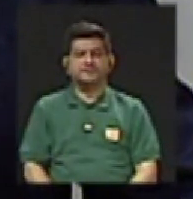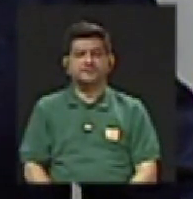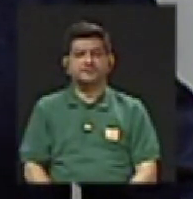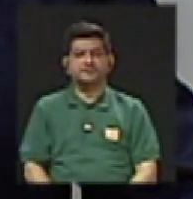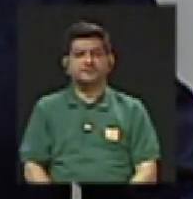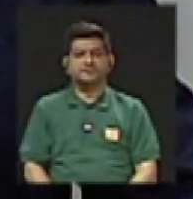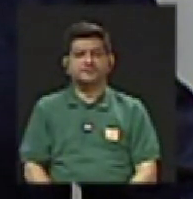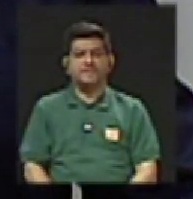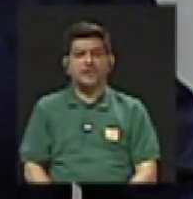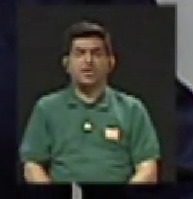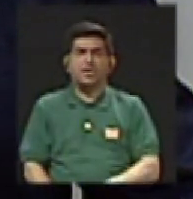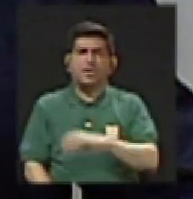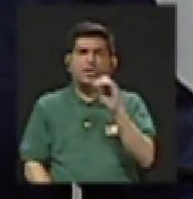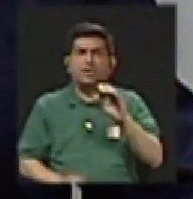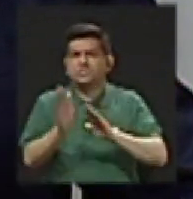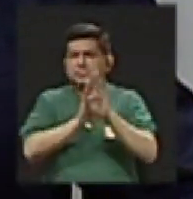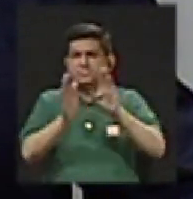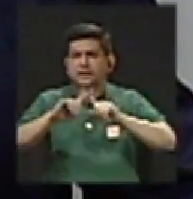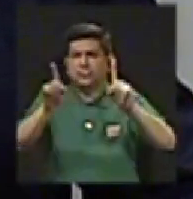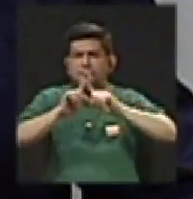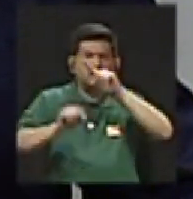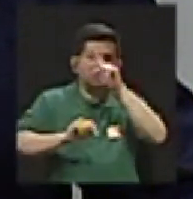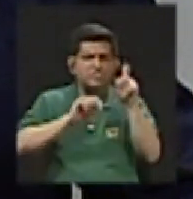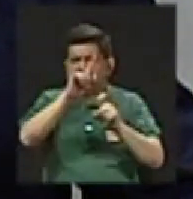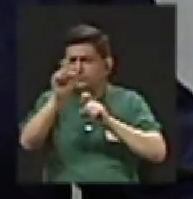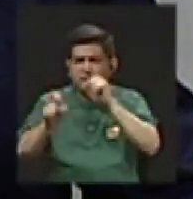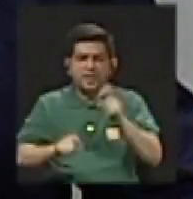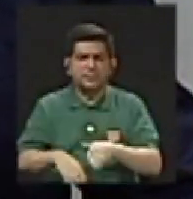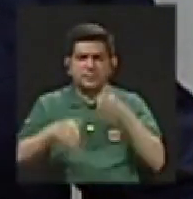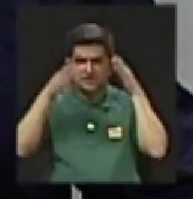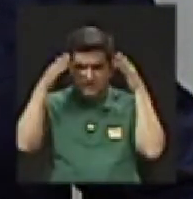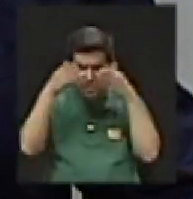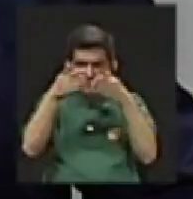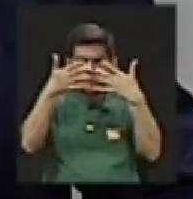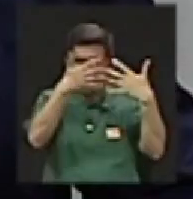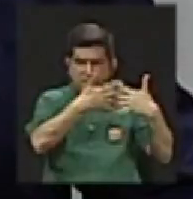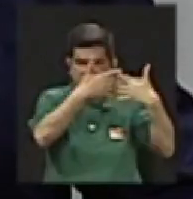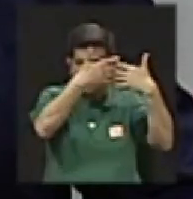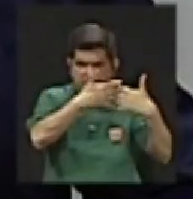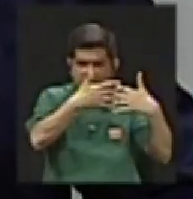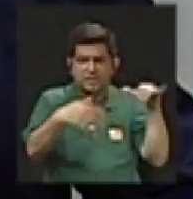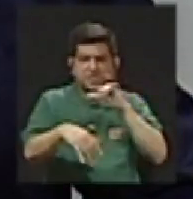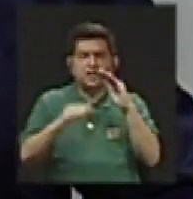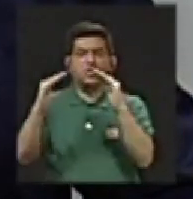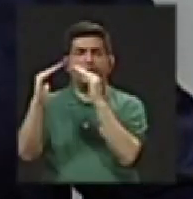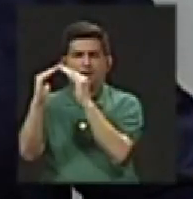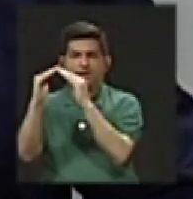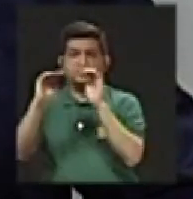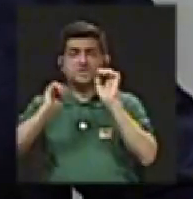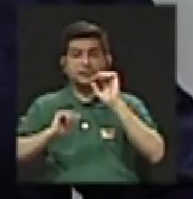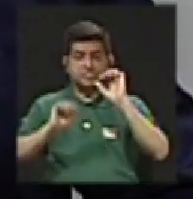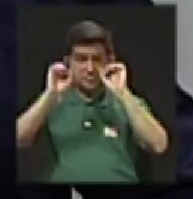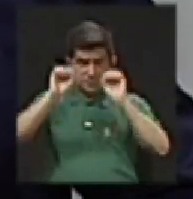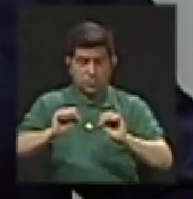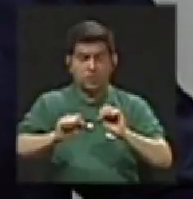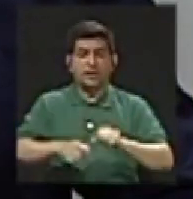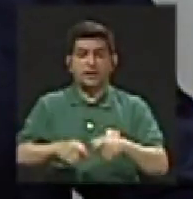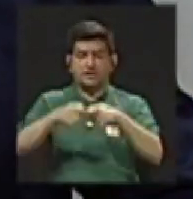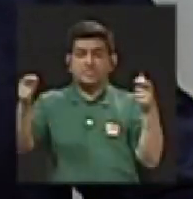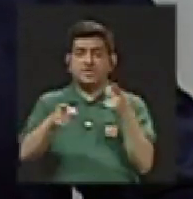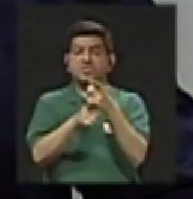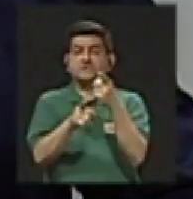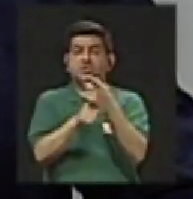se están desarrollando una serie de encuestas, tanto dirigidas a empresas como a los hogares, para poder medir